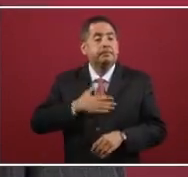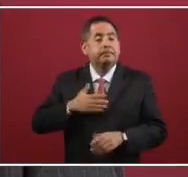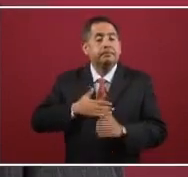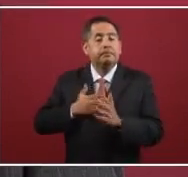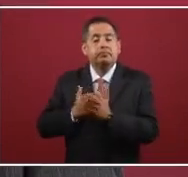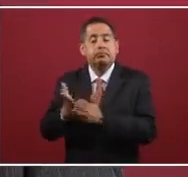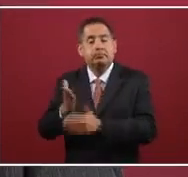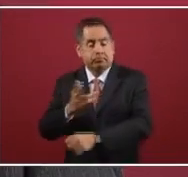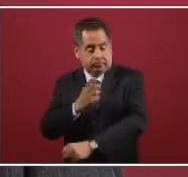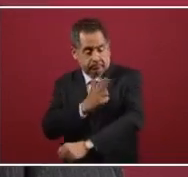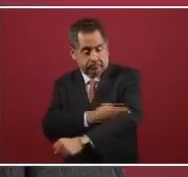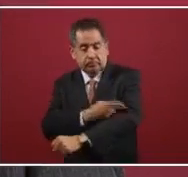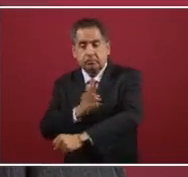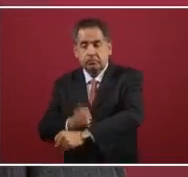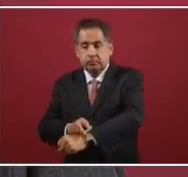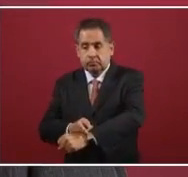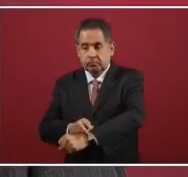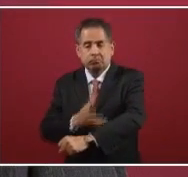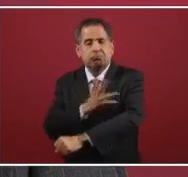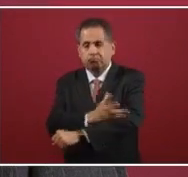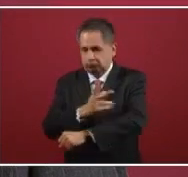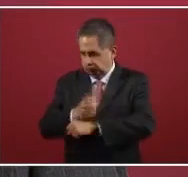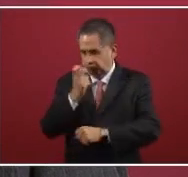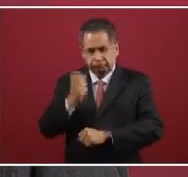es la honestidad.